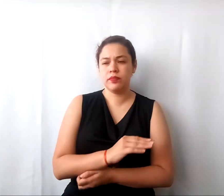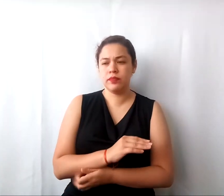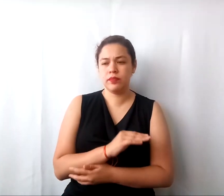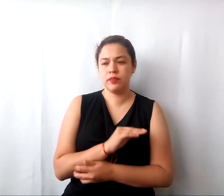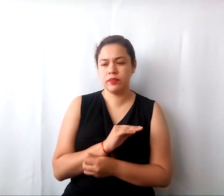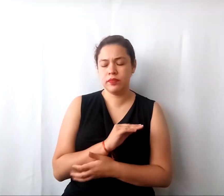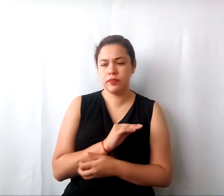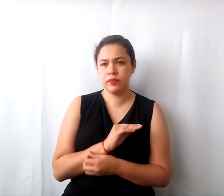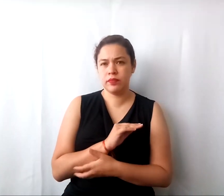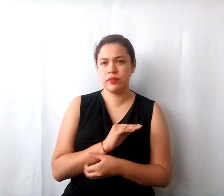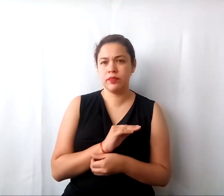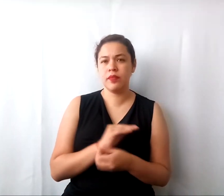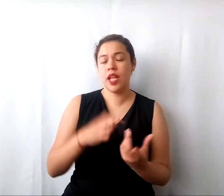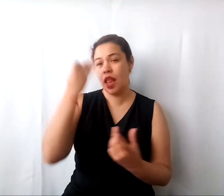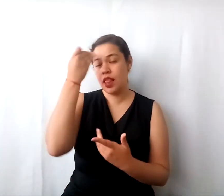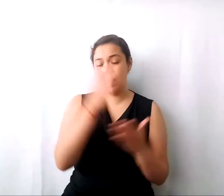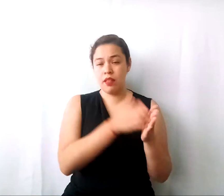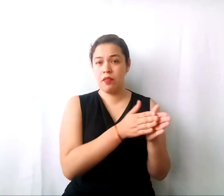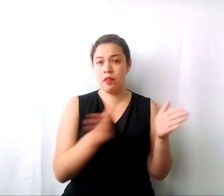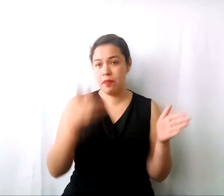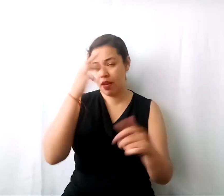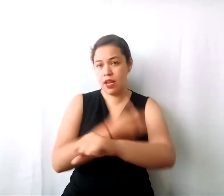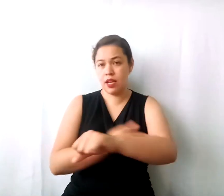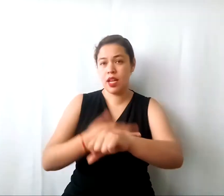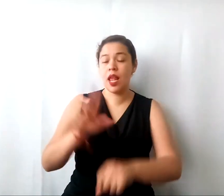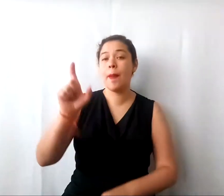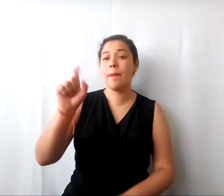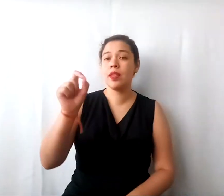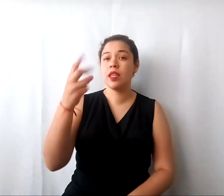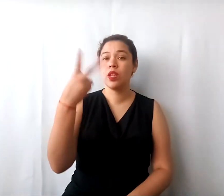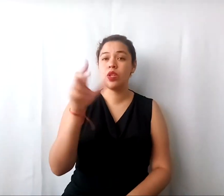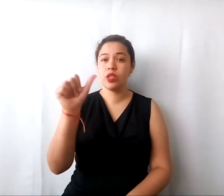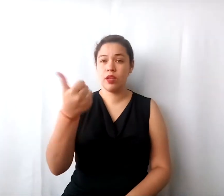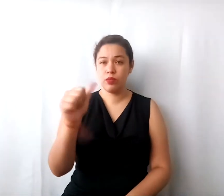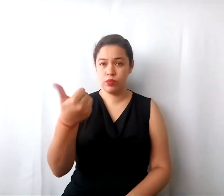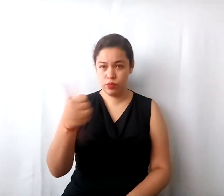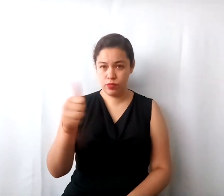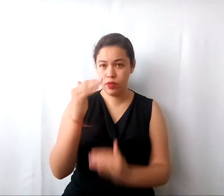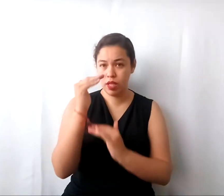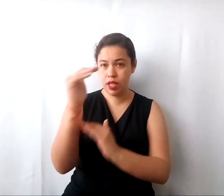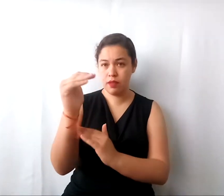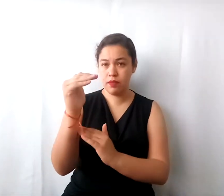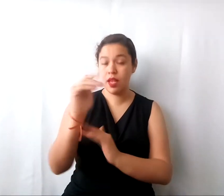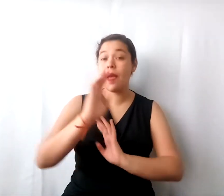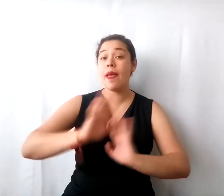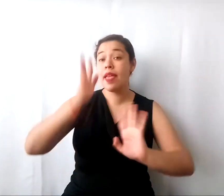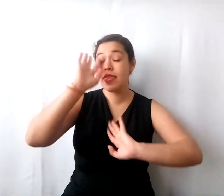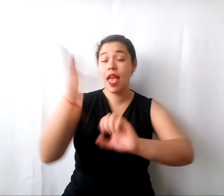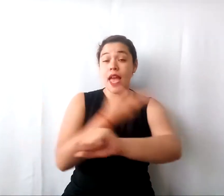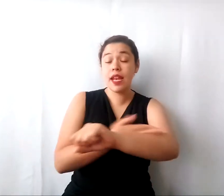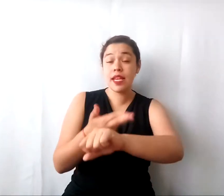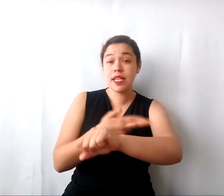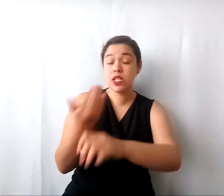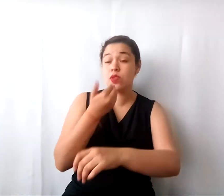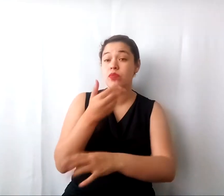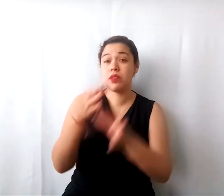y el plazo para que cuenten con el registro es el 22 de agosto. 22 de agosto, para que ya cuenten con el registro. Para que ya